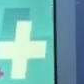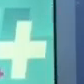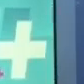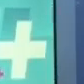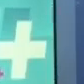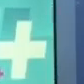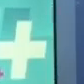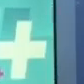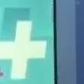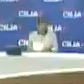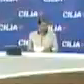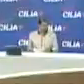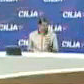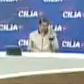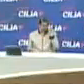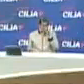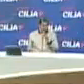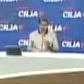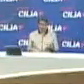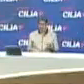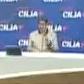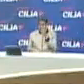Bueno, presidente,